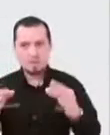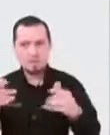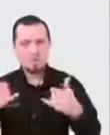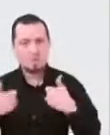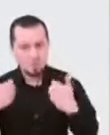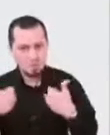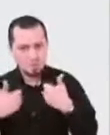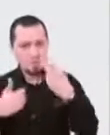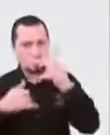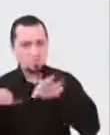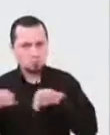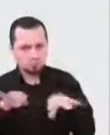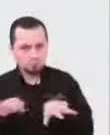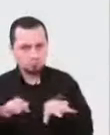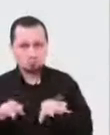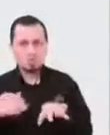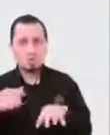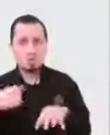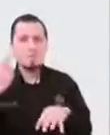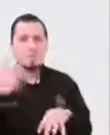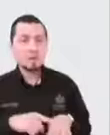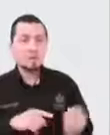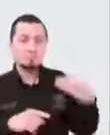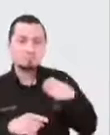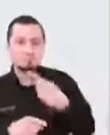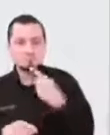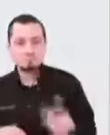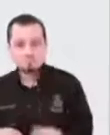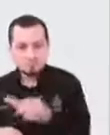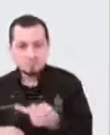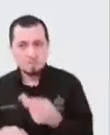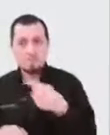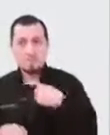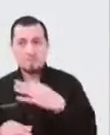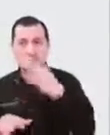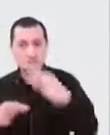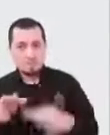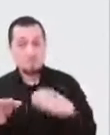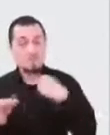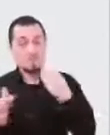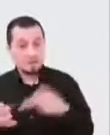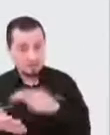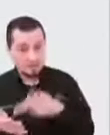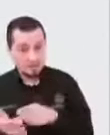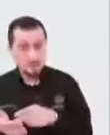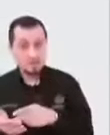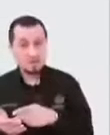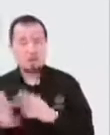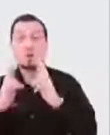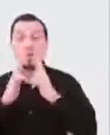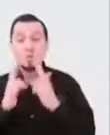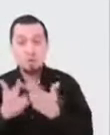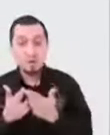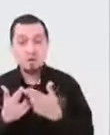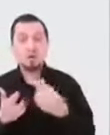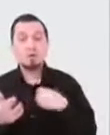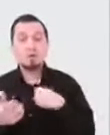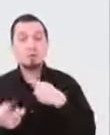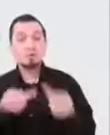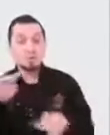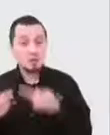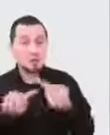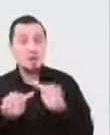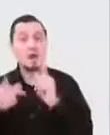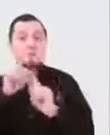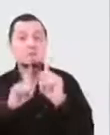estás haciendo tu trabajo y yo sé a lo que te mandan pero por última vez voy a contestar lo que ya dije muchas veces en esta rueda de prensa no vamos a contestar